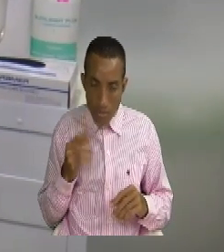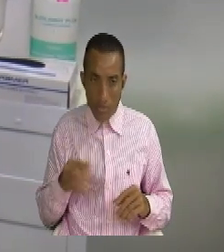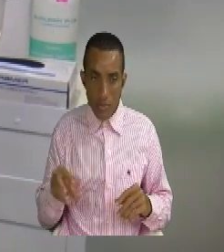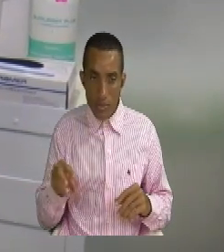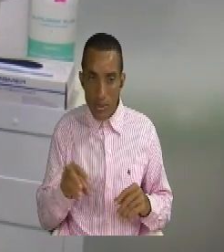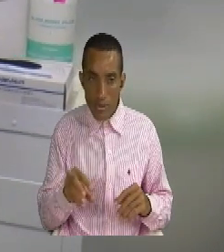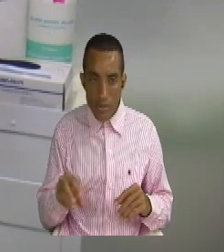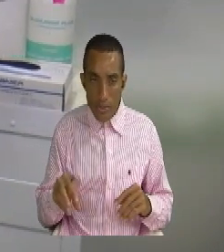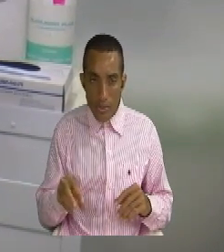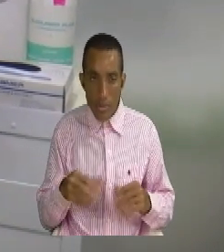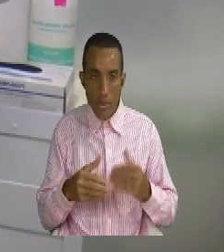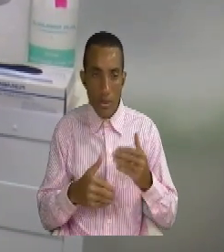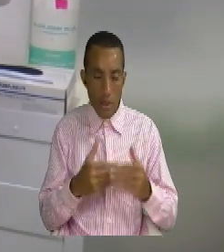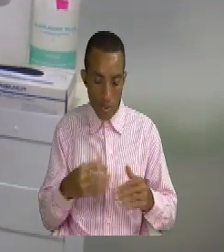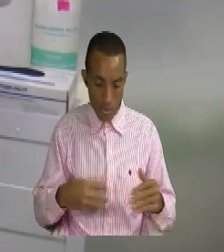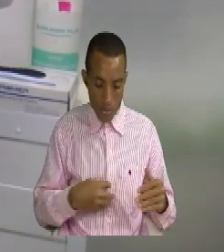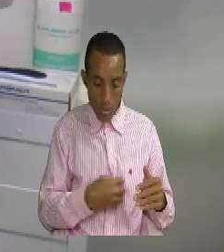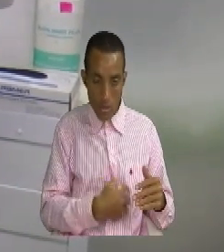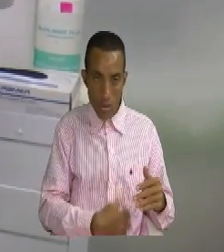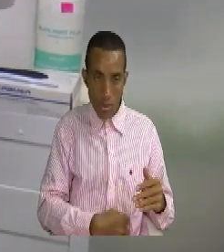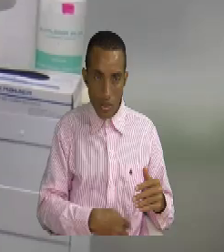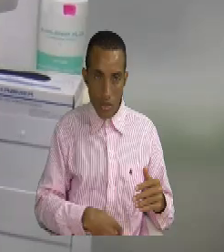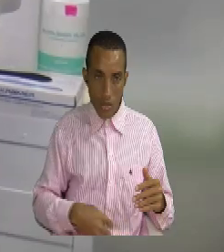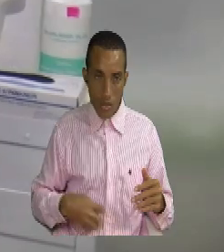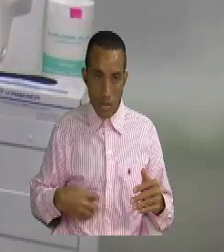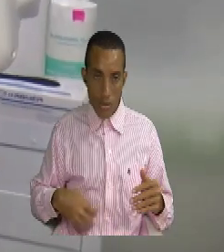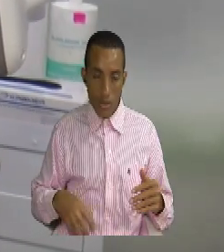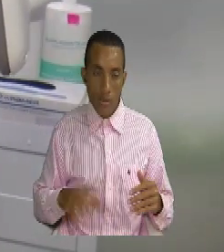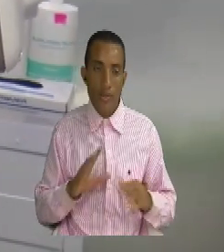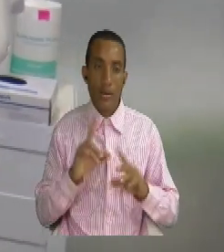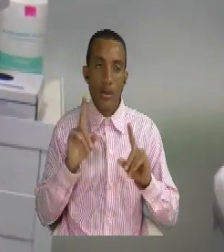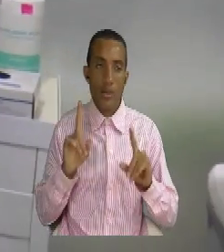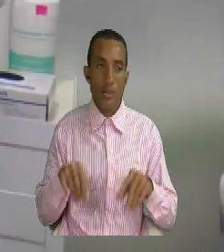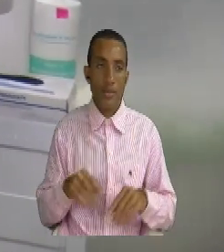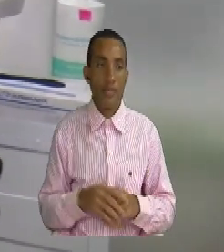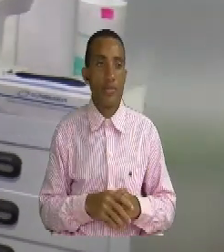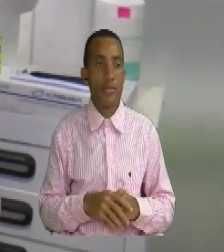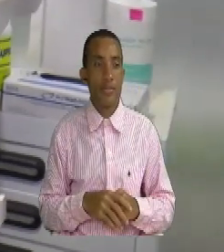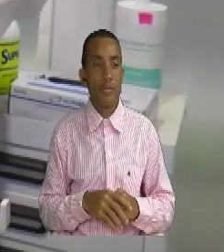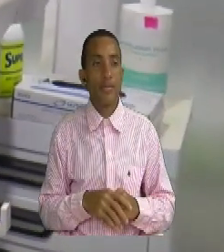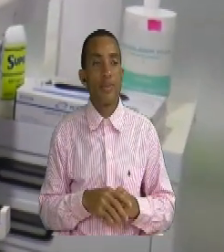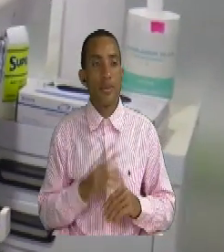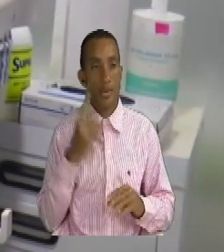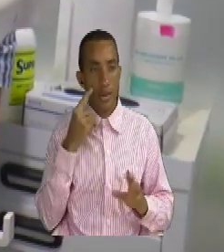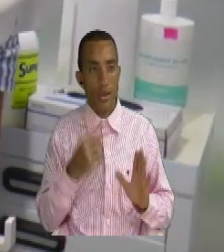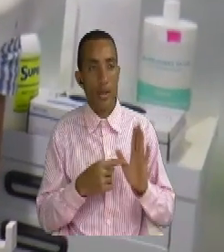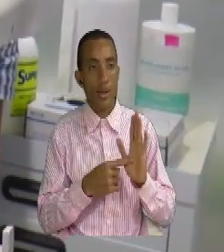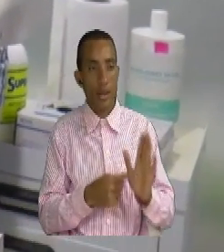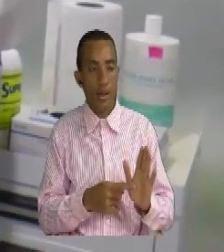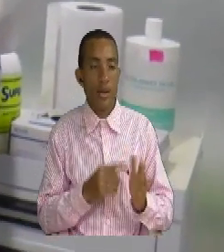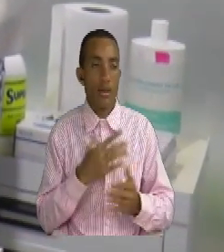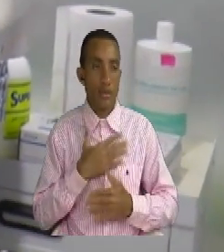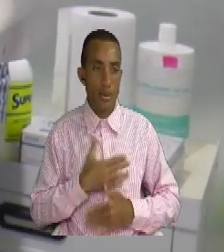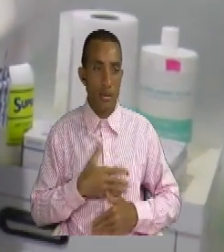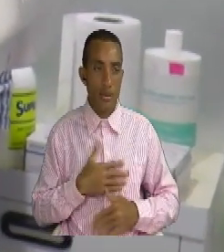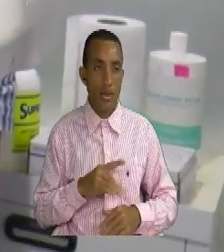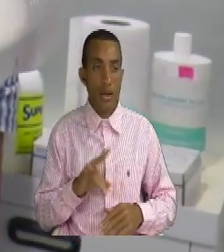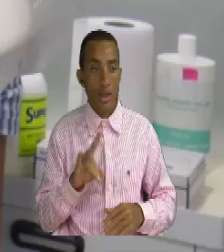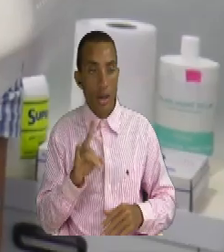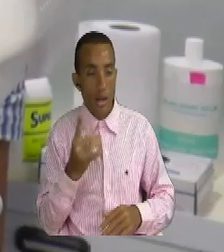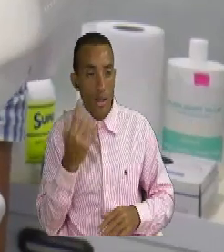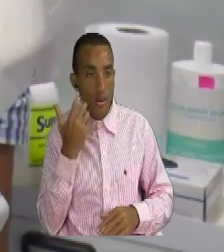Y así poco a poco miramos cada una de las extremidades, los huesitos, medimos y al final podemos dar un diagnóstico con certeza y tranquilidad de que si tiene algún defecto